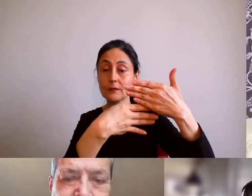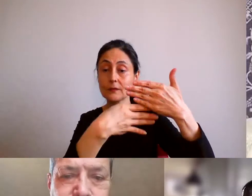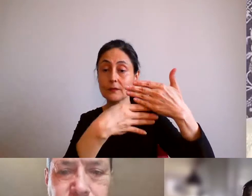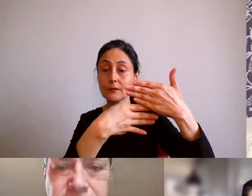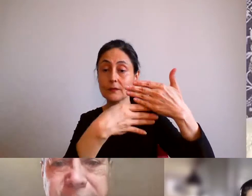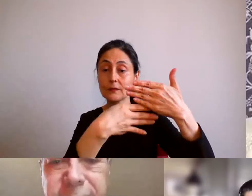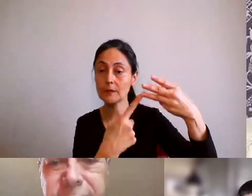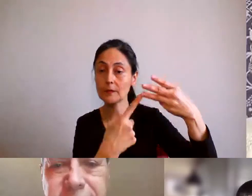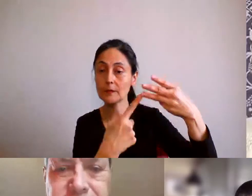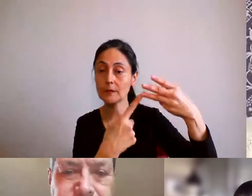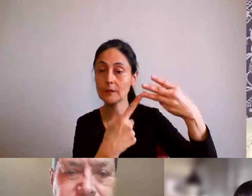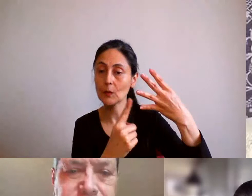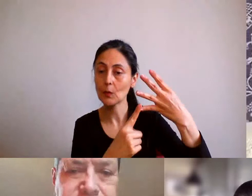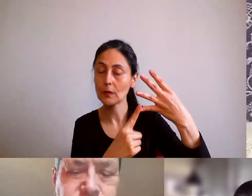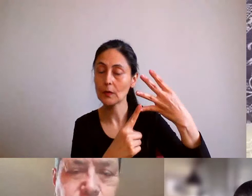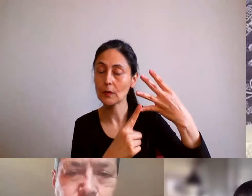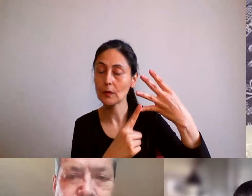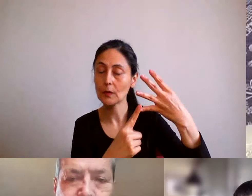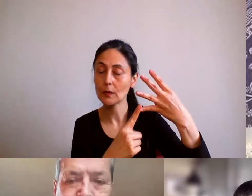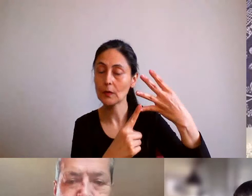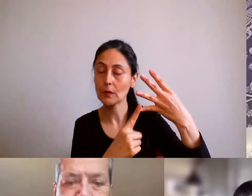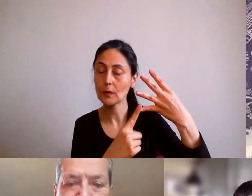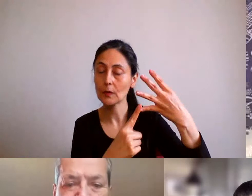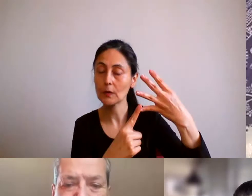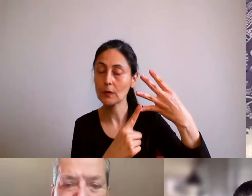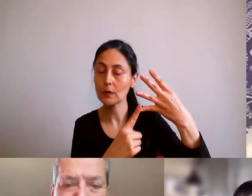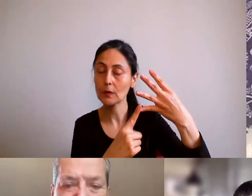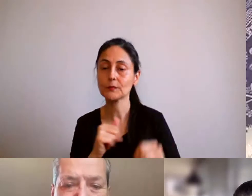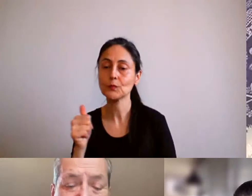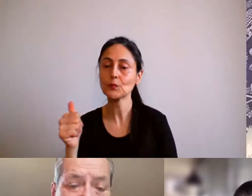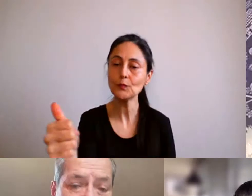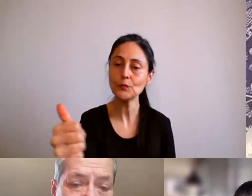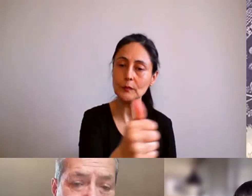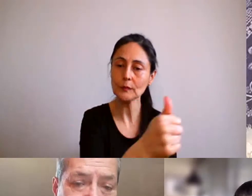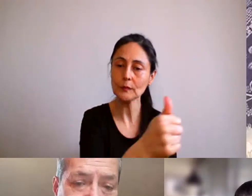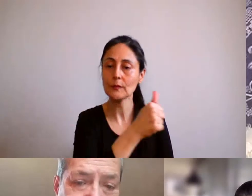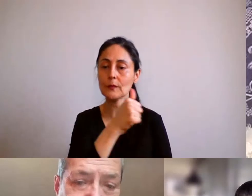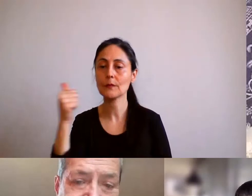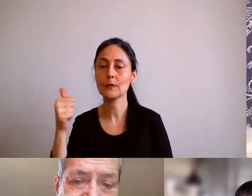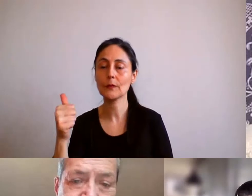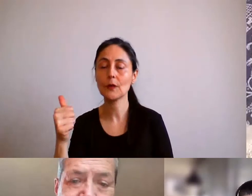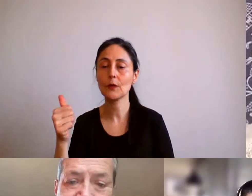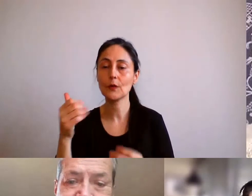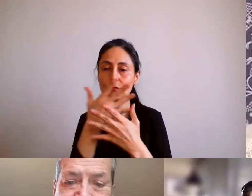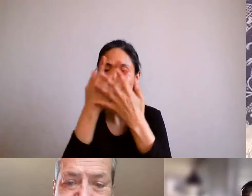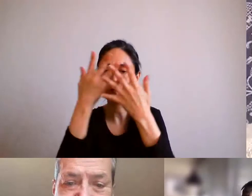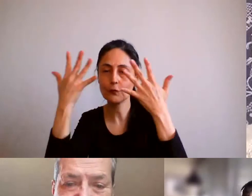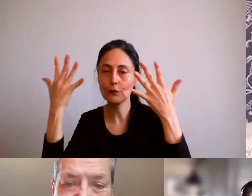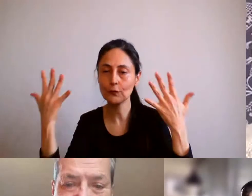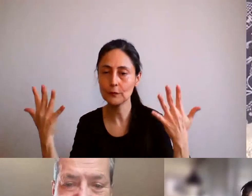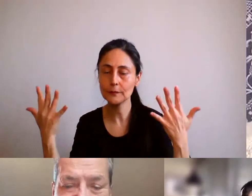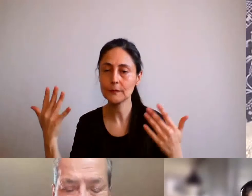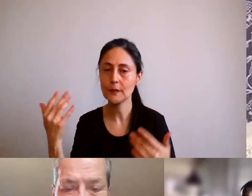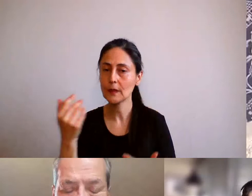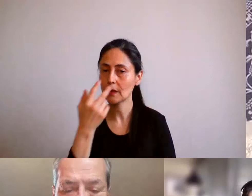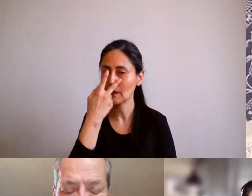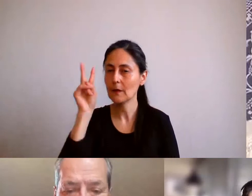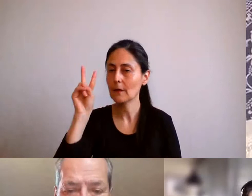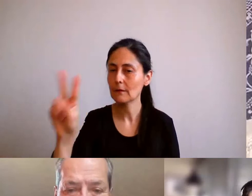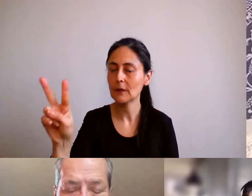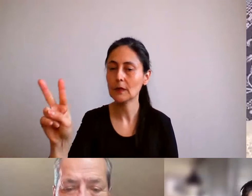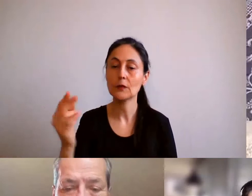algo que probablemente todos lo tenemos muy claro porque lo hemos estado viviendo y visto a través de la prensa,